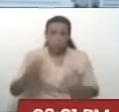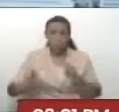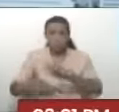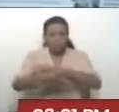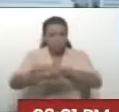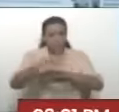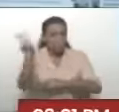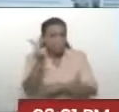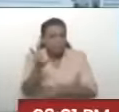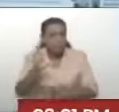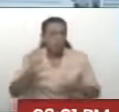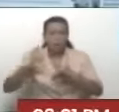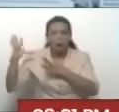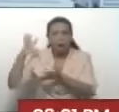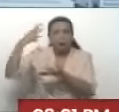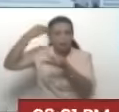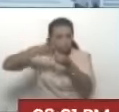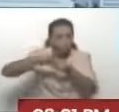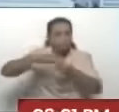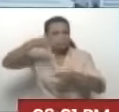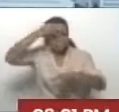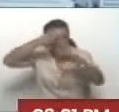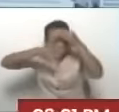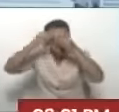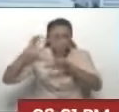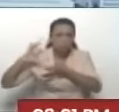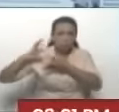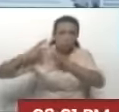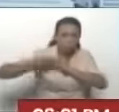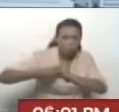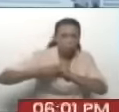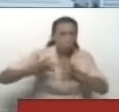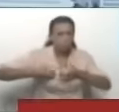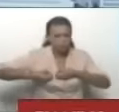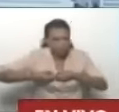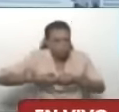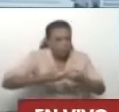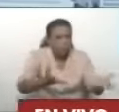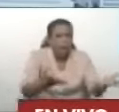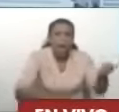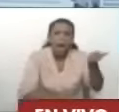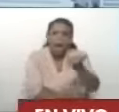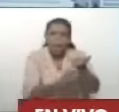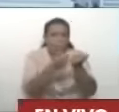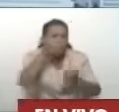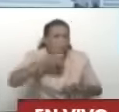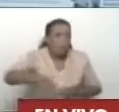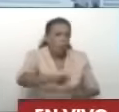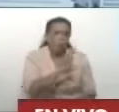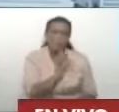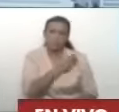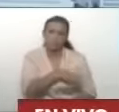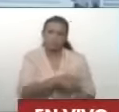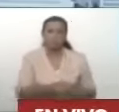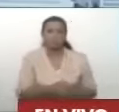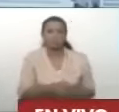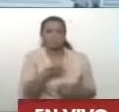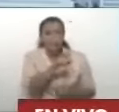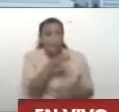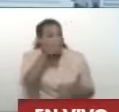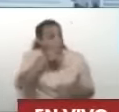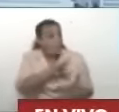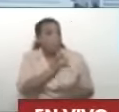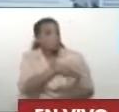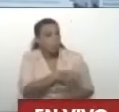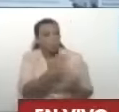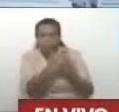mundial que hemos podido acumular para apoyar al pueblo de Chile. Para el pueblo de Chile,